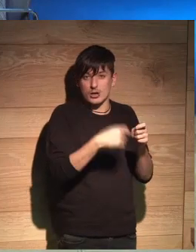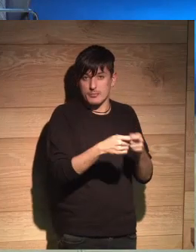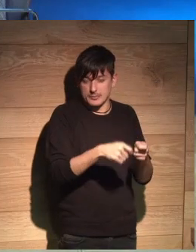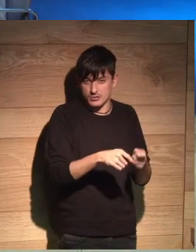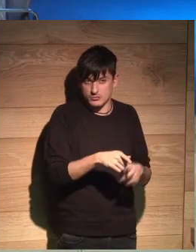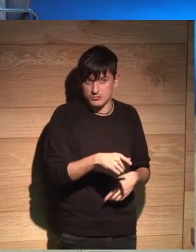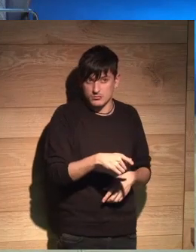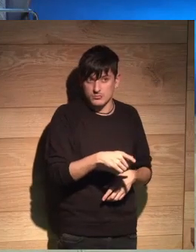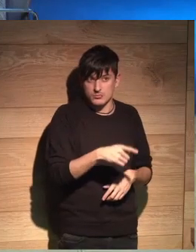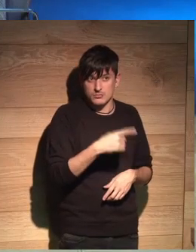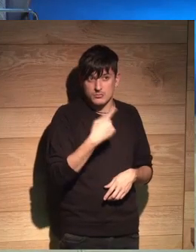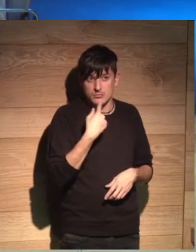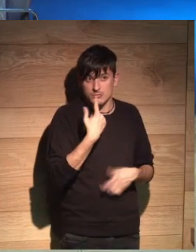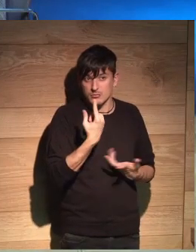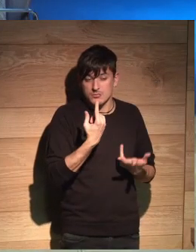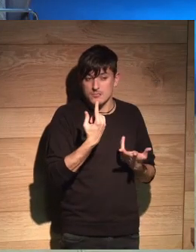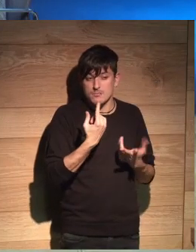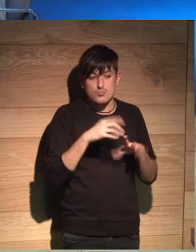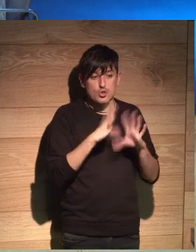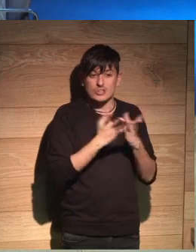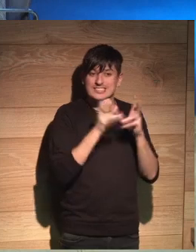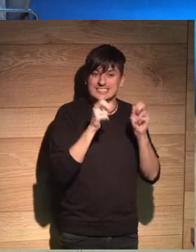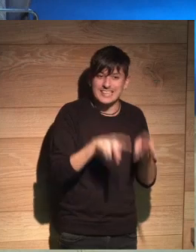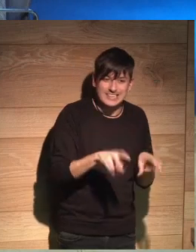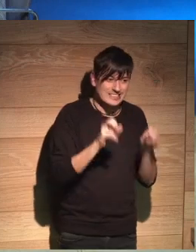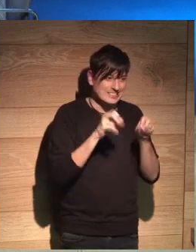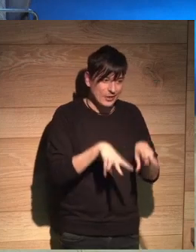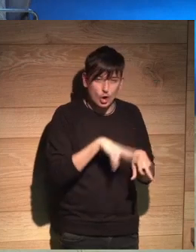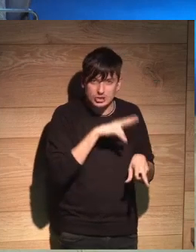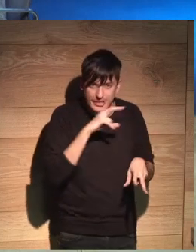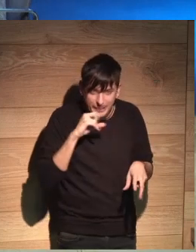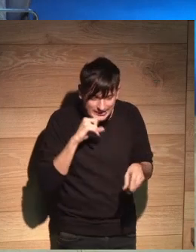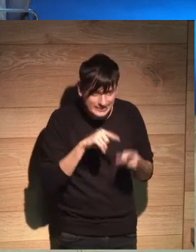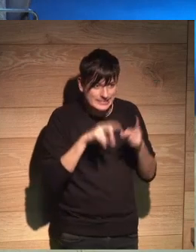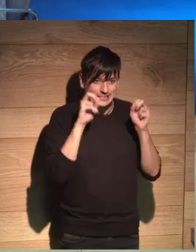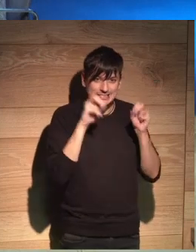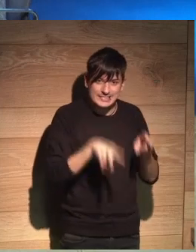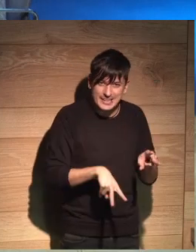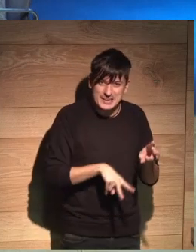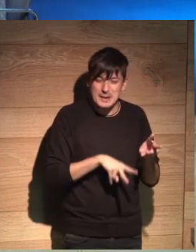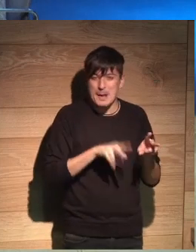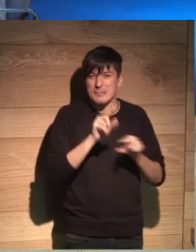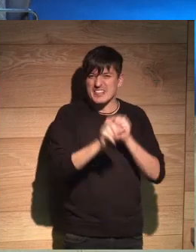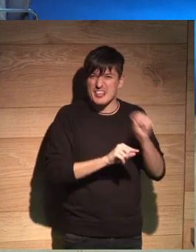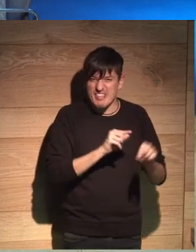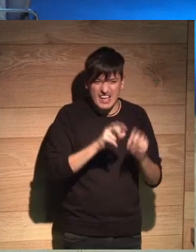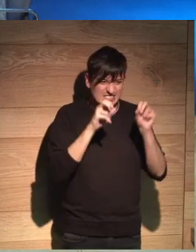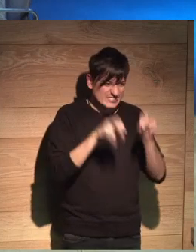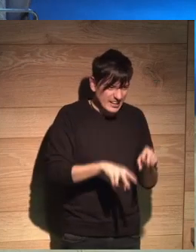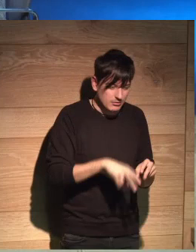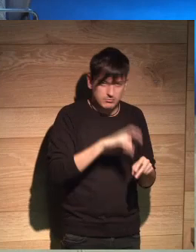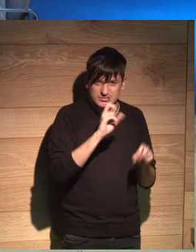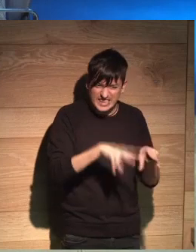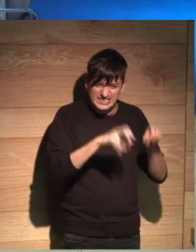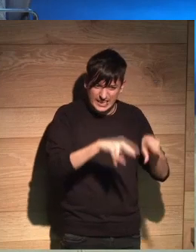le dedico al mundo sin conservantes, sin colorantes, sin pesticidas, sin transgénicos, todo esto tan absurdo que ahora mismo tenemos y por el que pagamos 5 o 6 veces